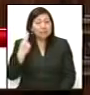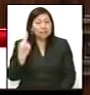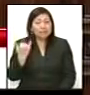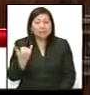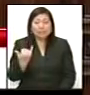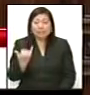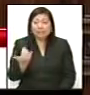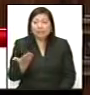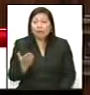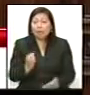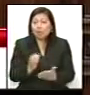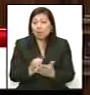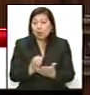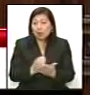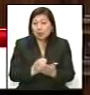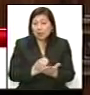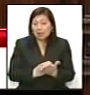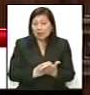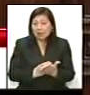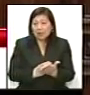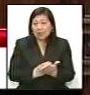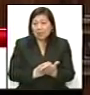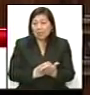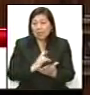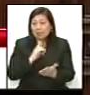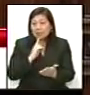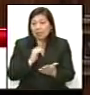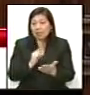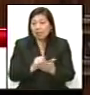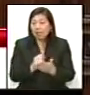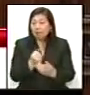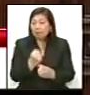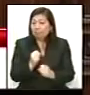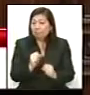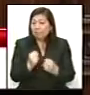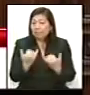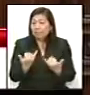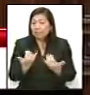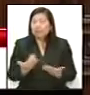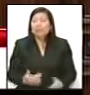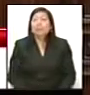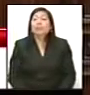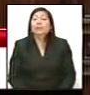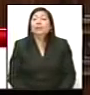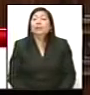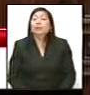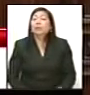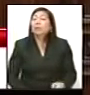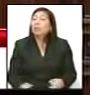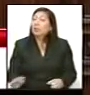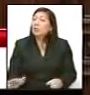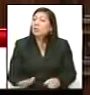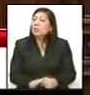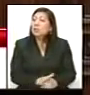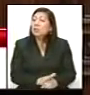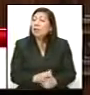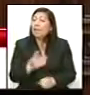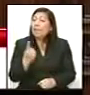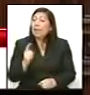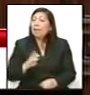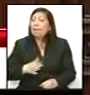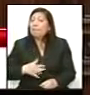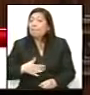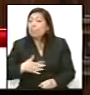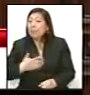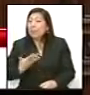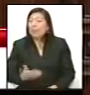de contratos de concesión era que la explotación del servicio era suficiente para poder